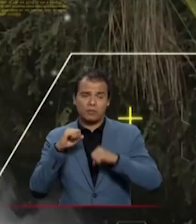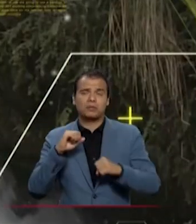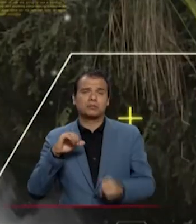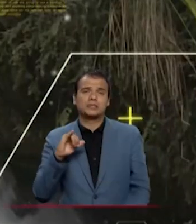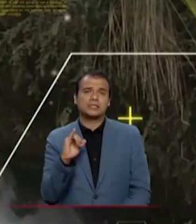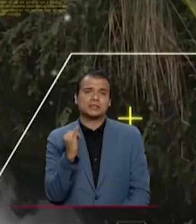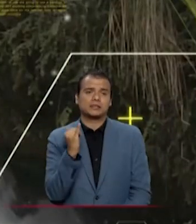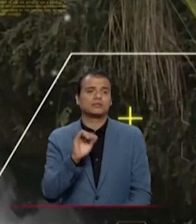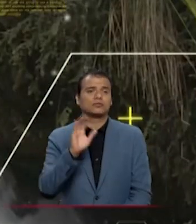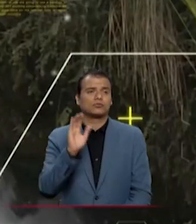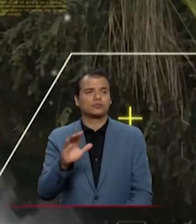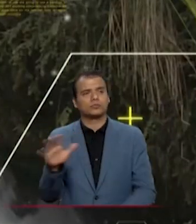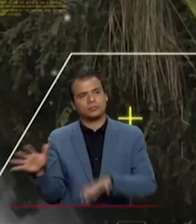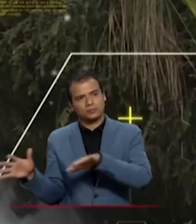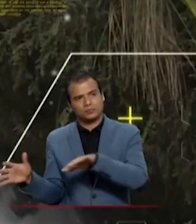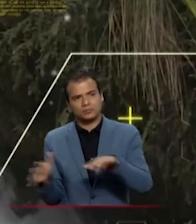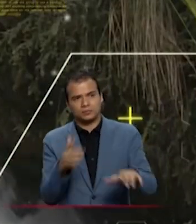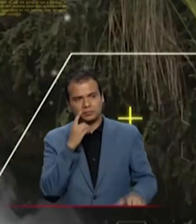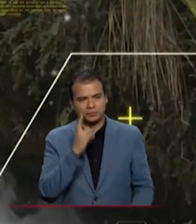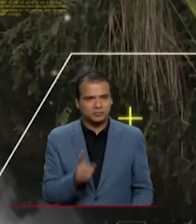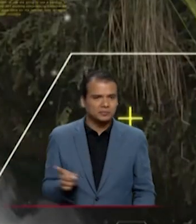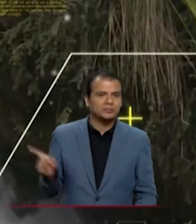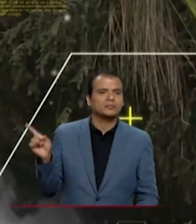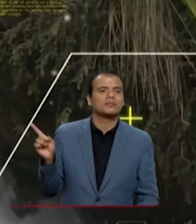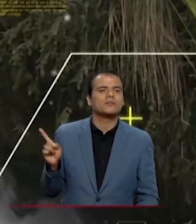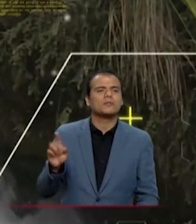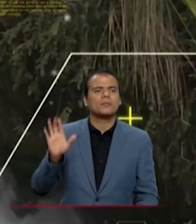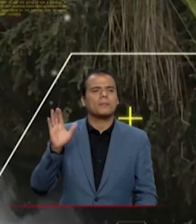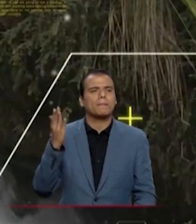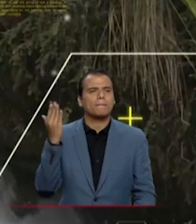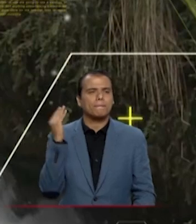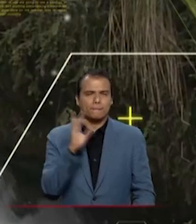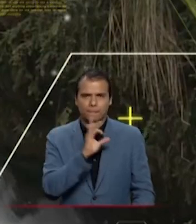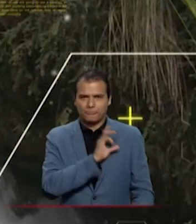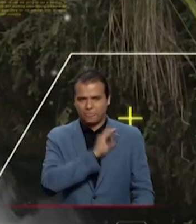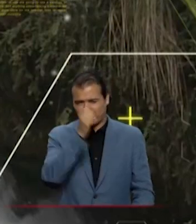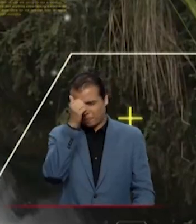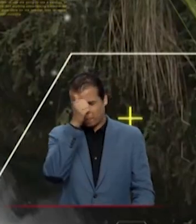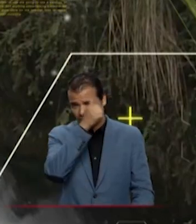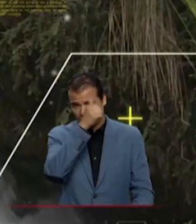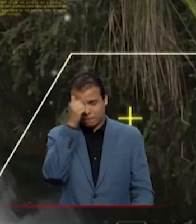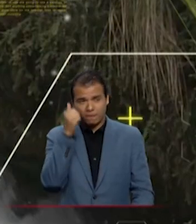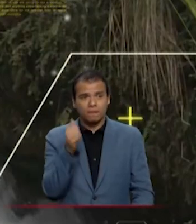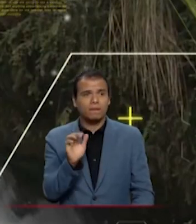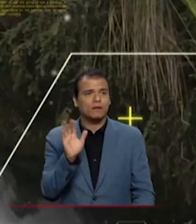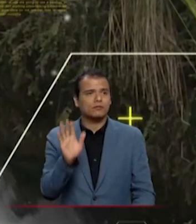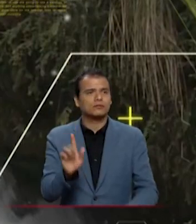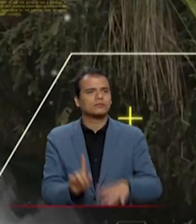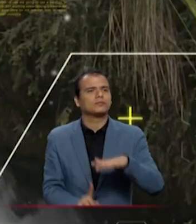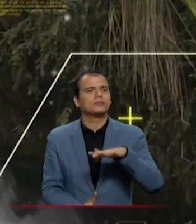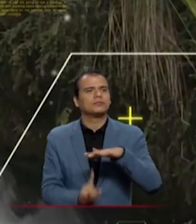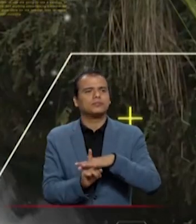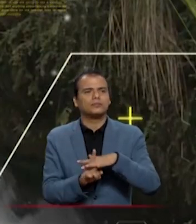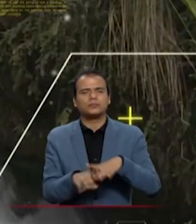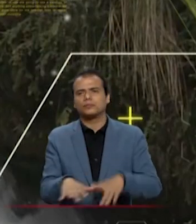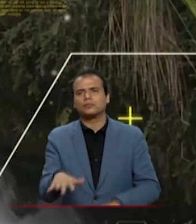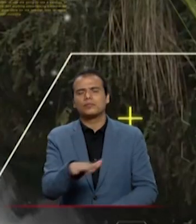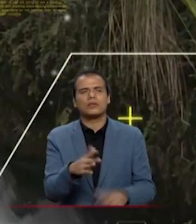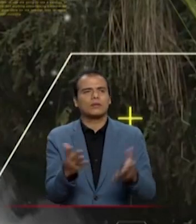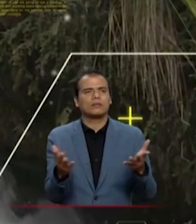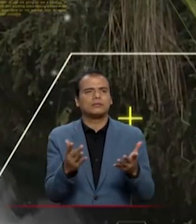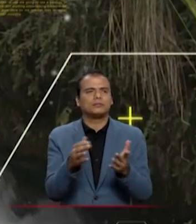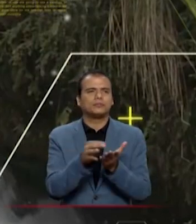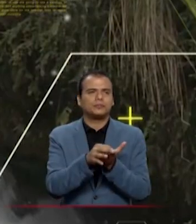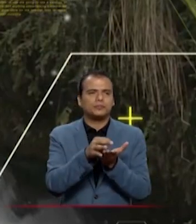viéramos en pantalla este fenómeno que se presentó eh el fin de semana eh entiendo que es como entre Cerrito